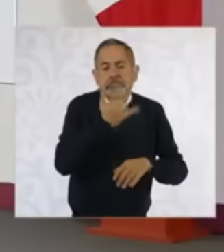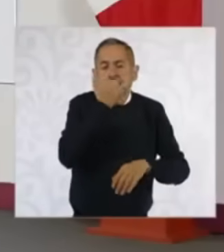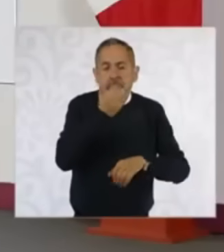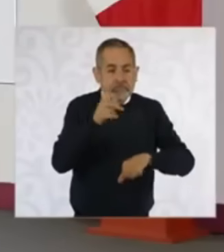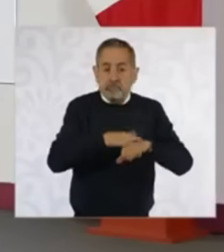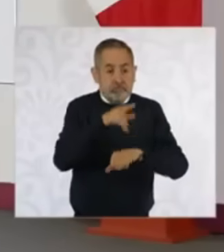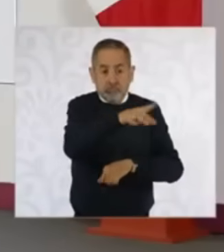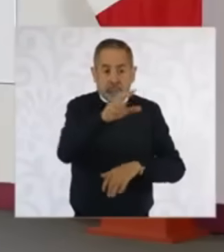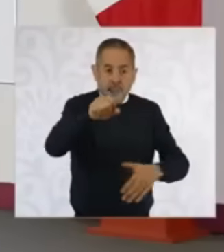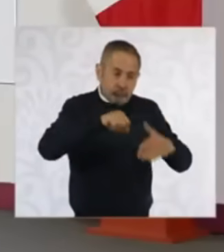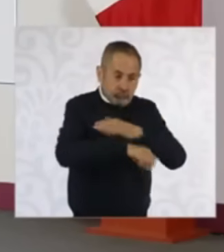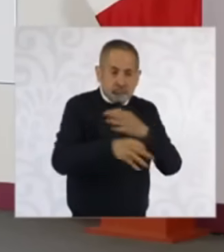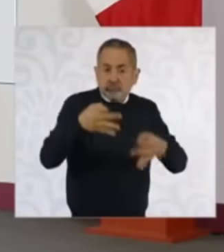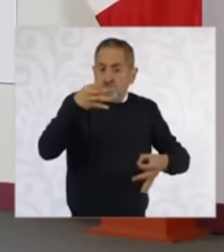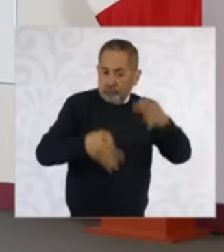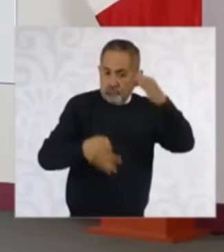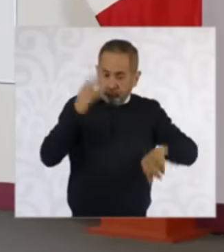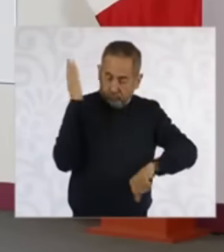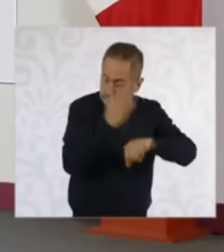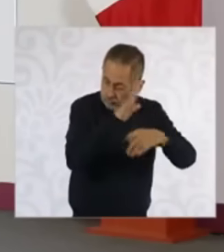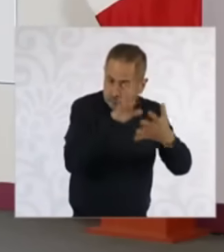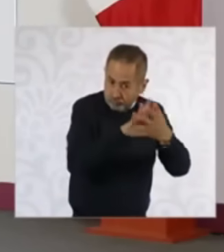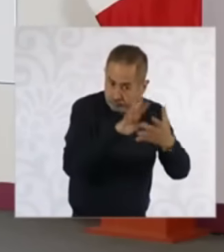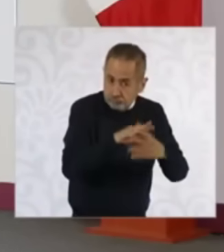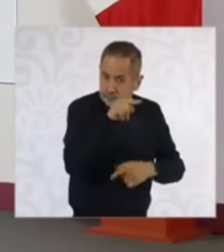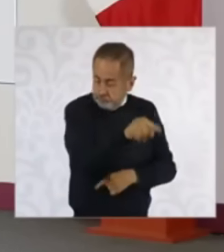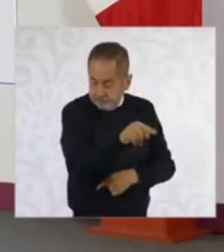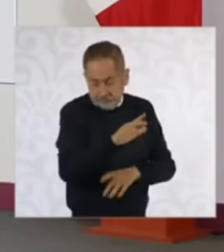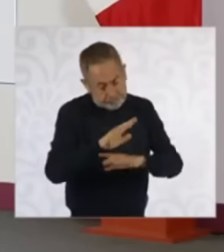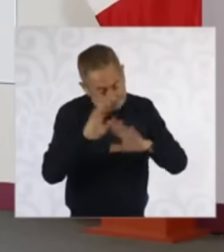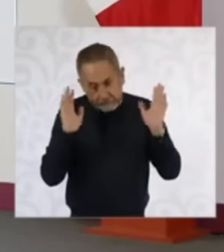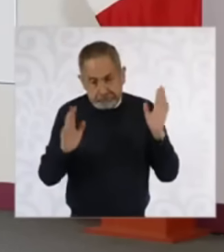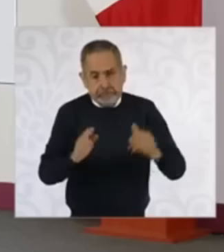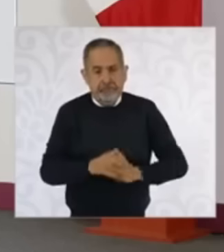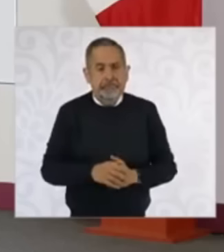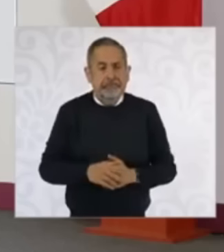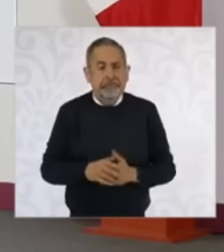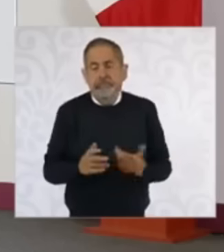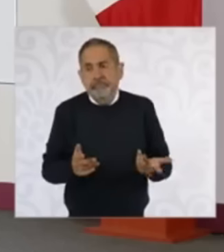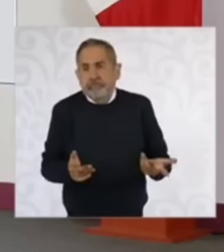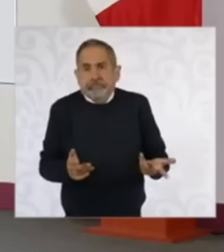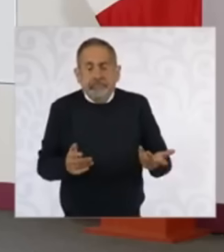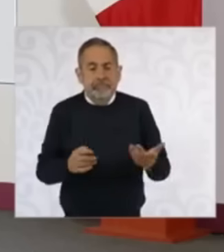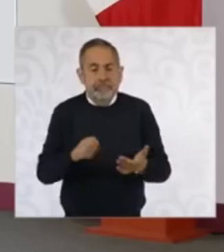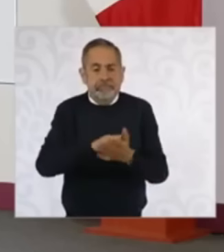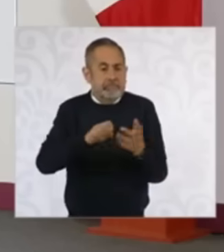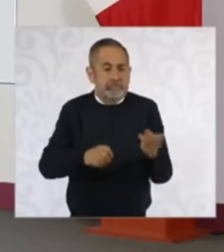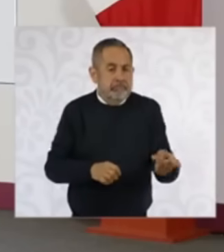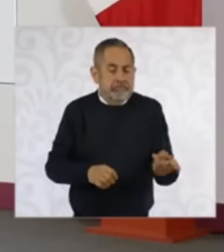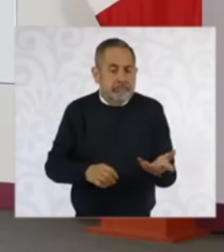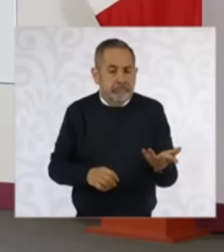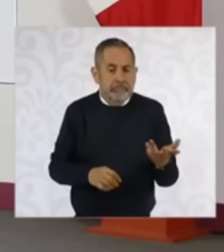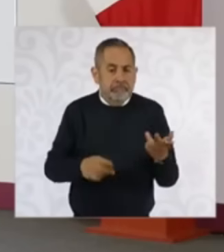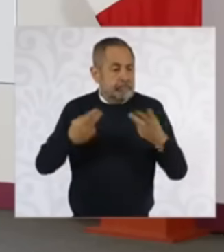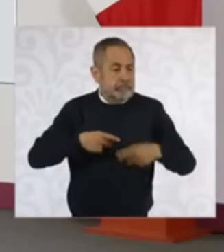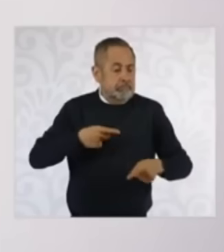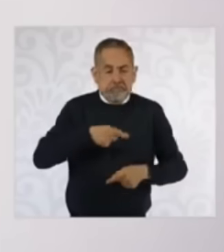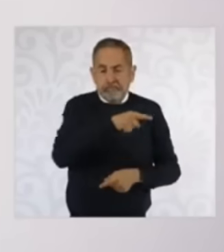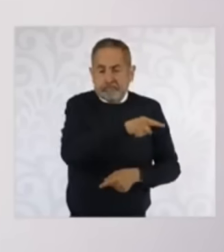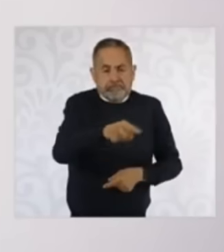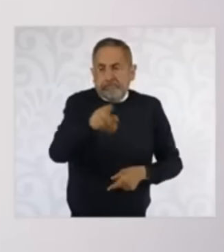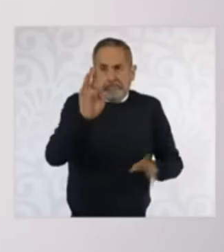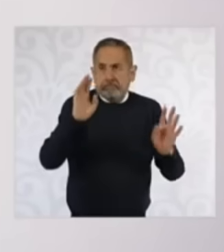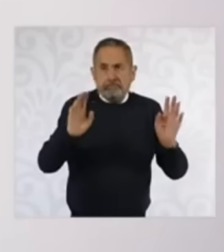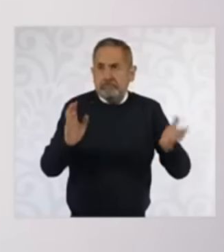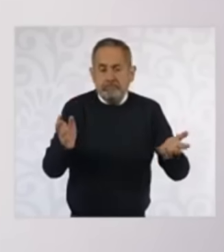tema penal Entonces no se no puede una persona